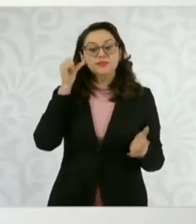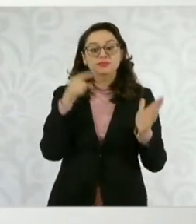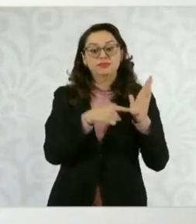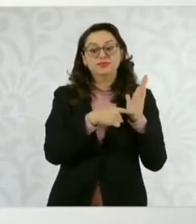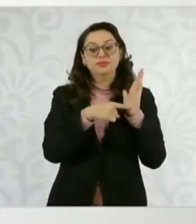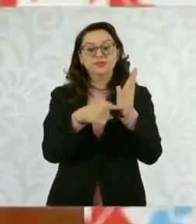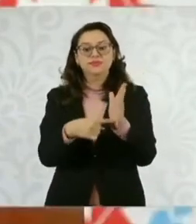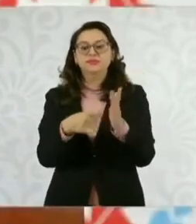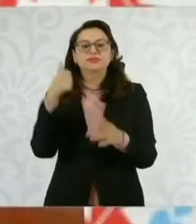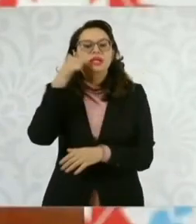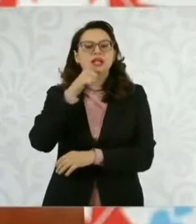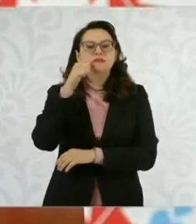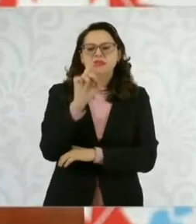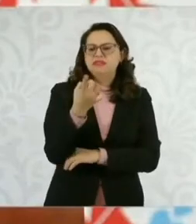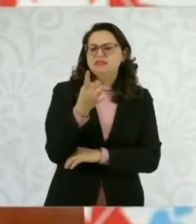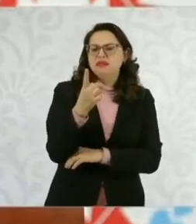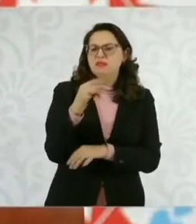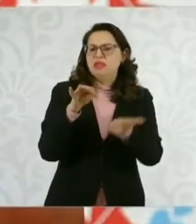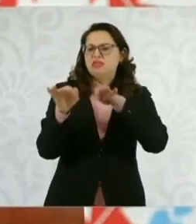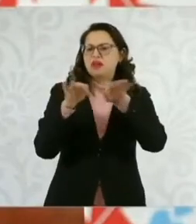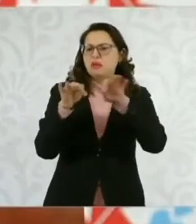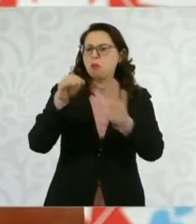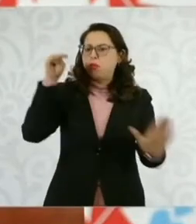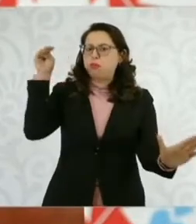el empleo siempre en los diciembres?